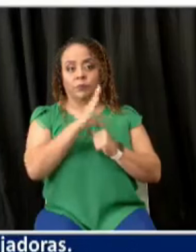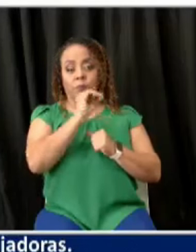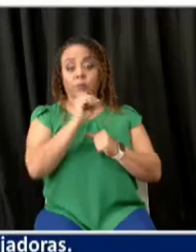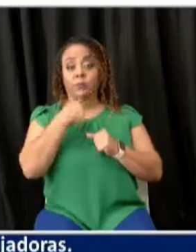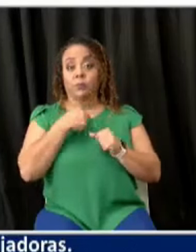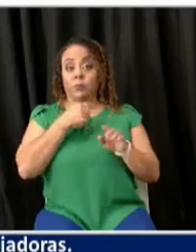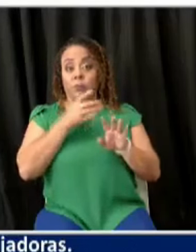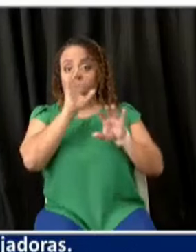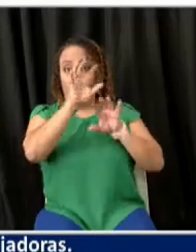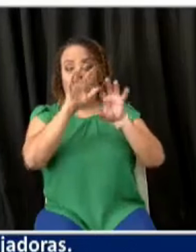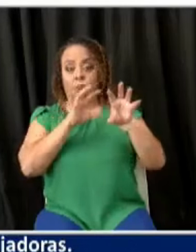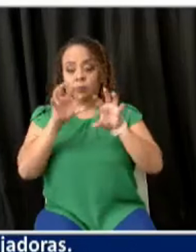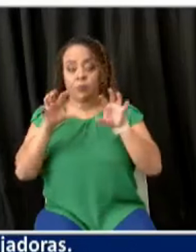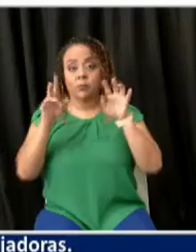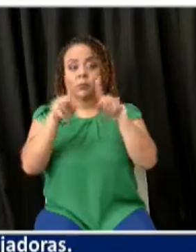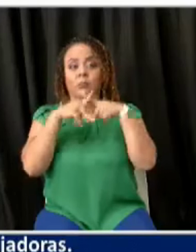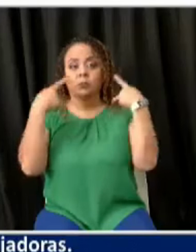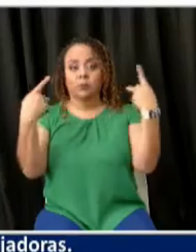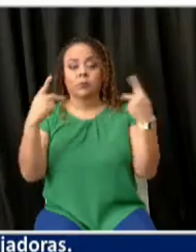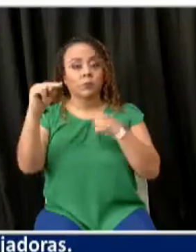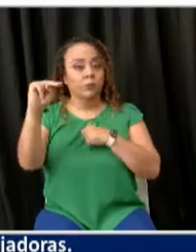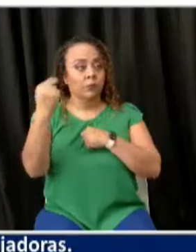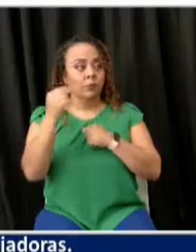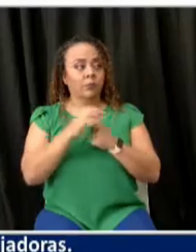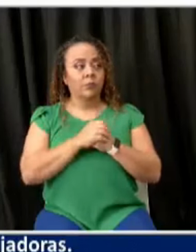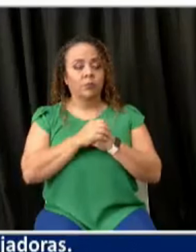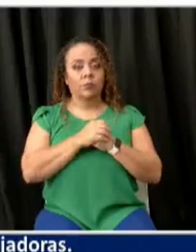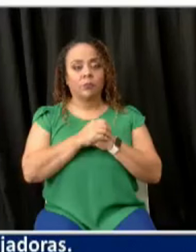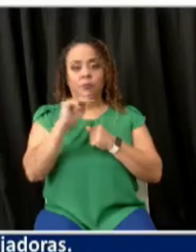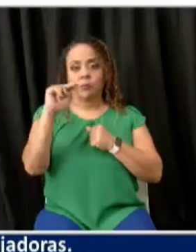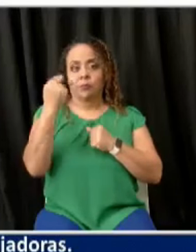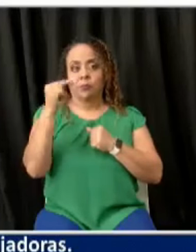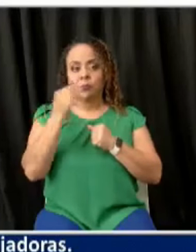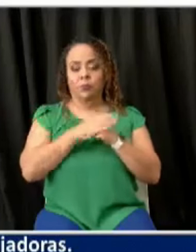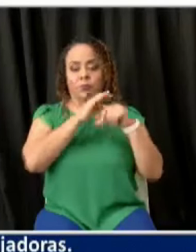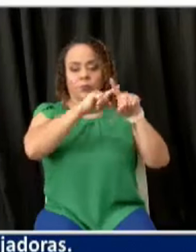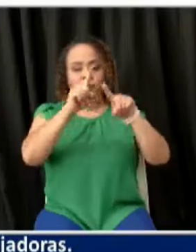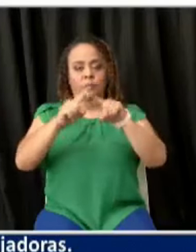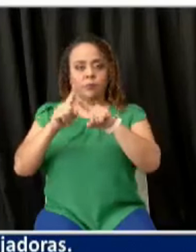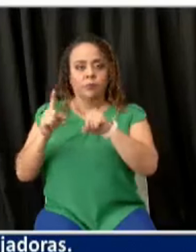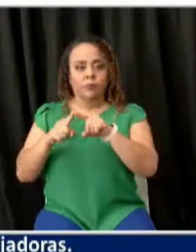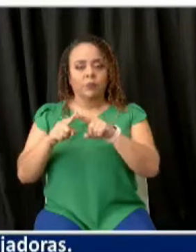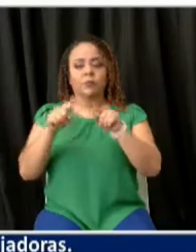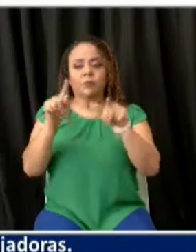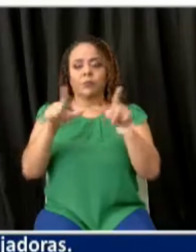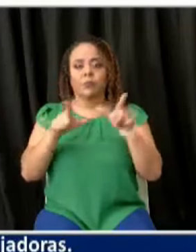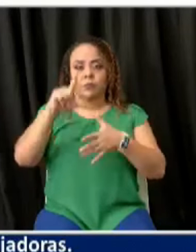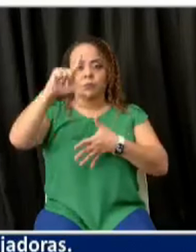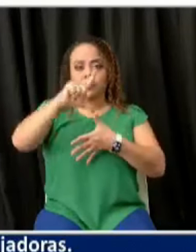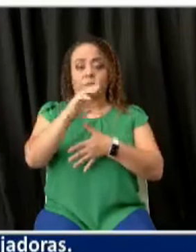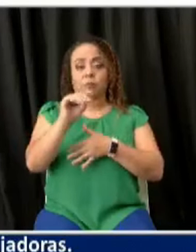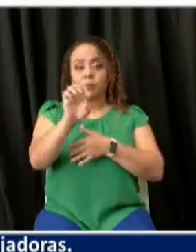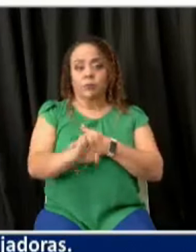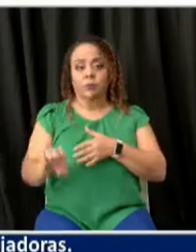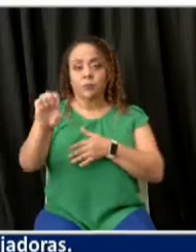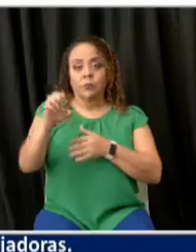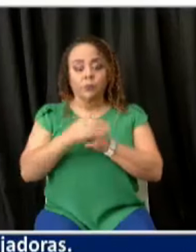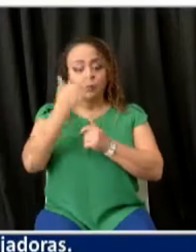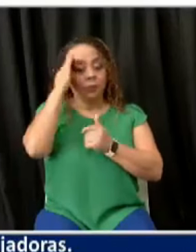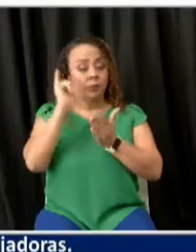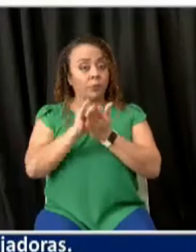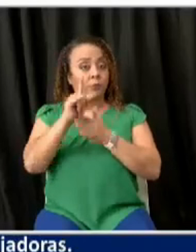puse periódicos o notas de noticias de diferentes partes de Latinoamérica y de Europa, porque este es